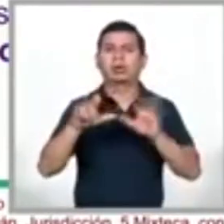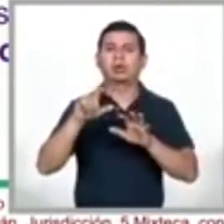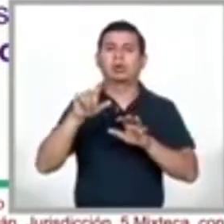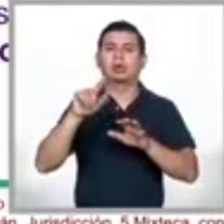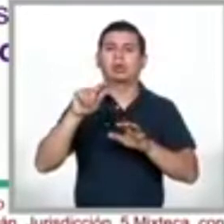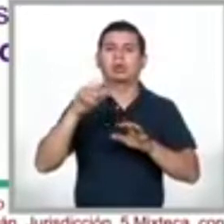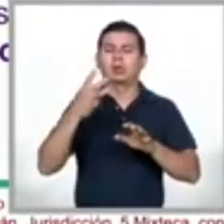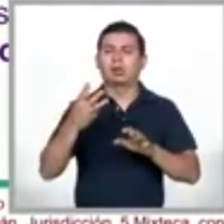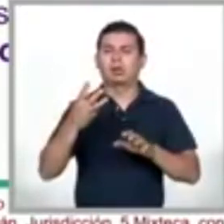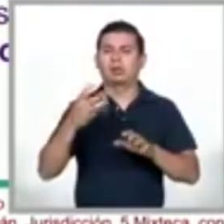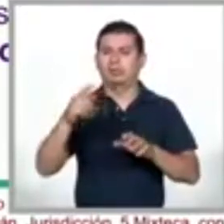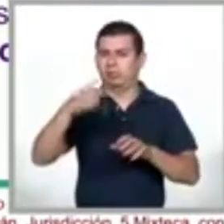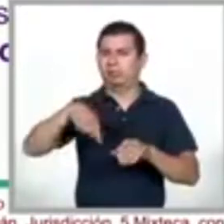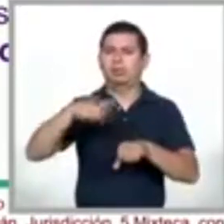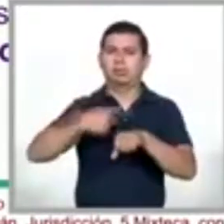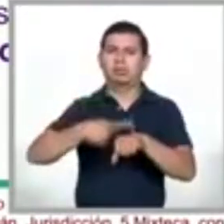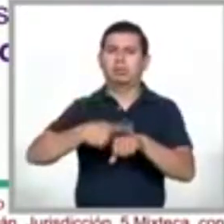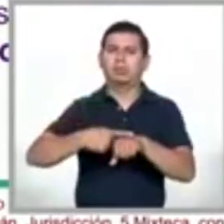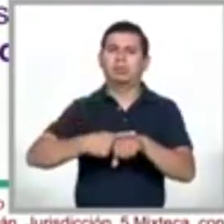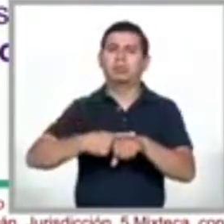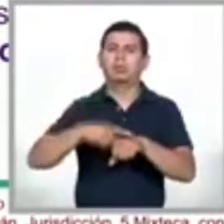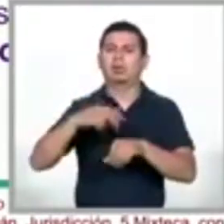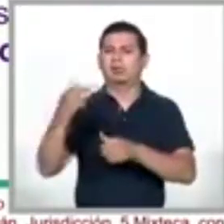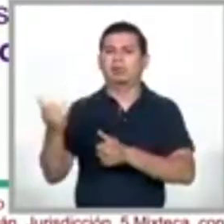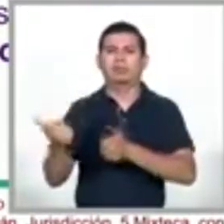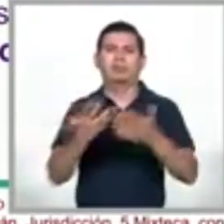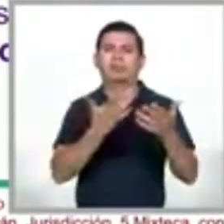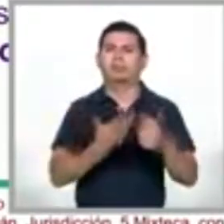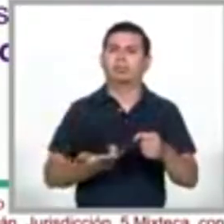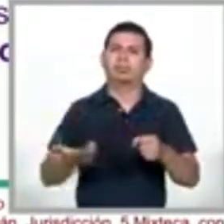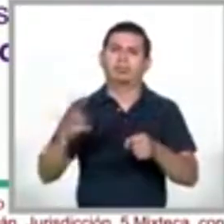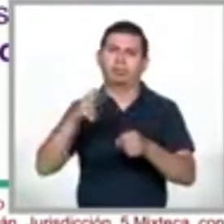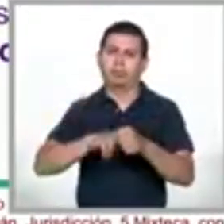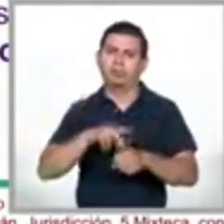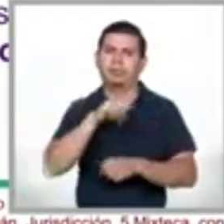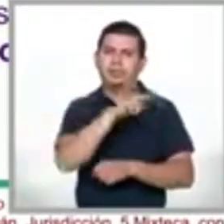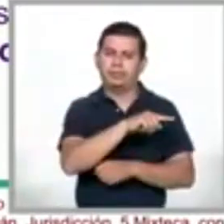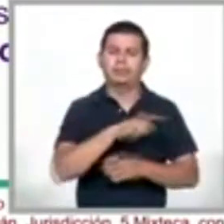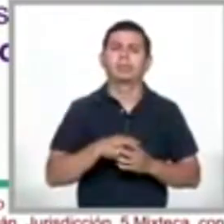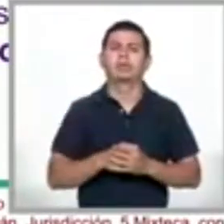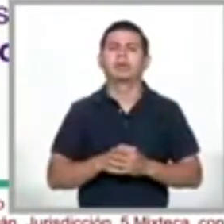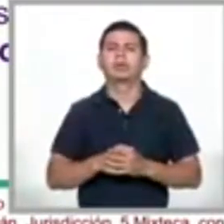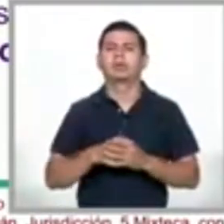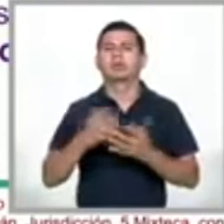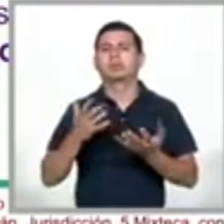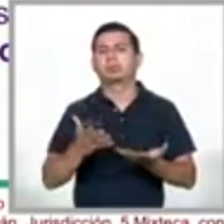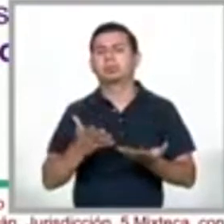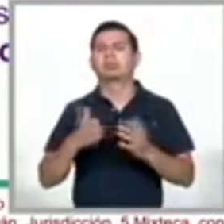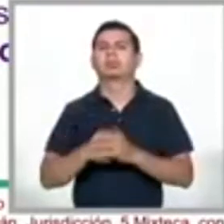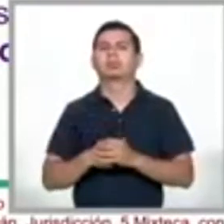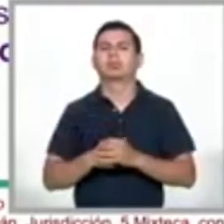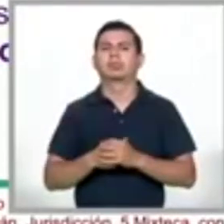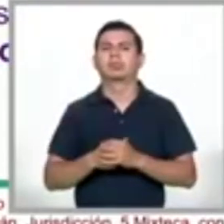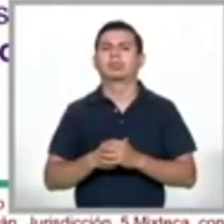763 del total de los casos han requerido un manejo en hospitalización, mientras que